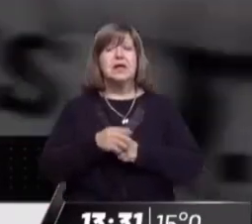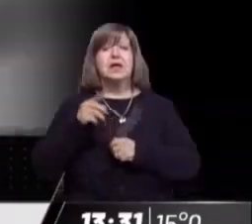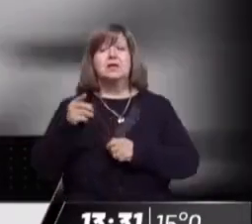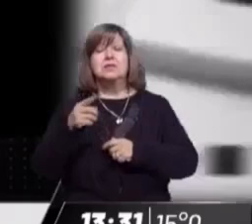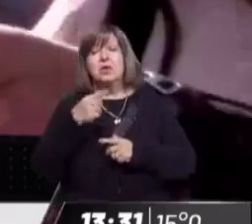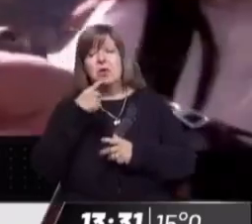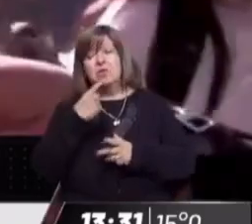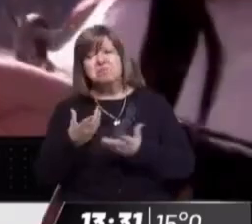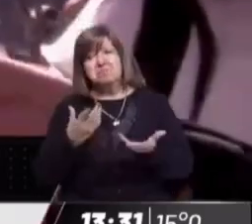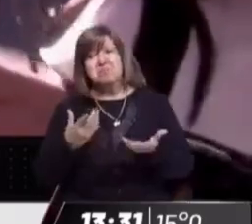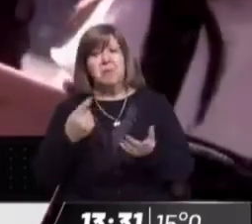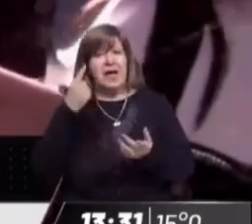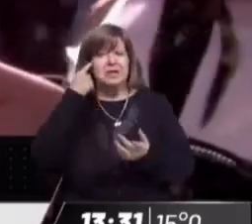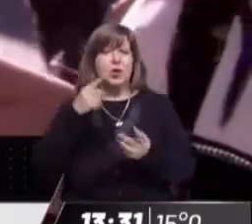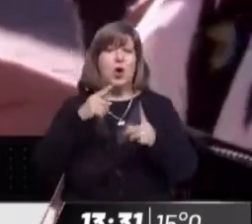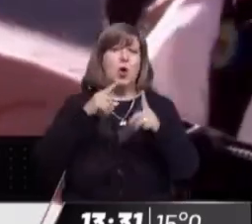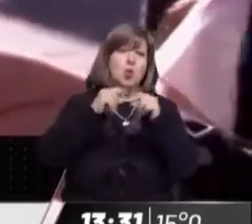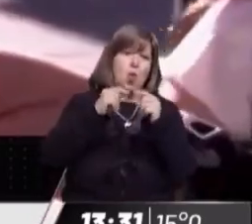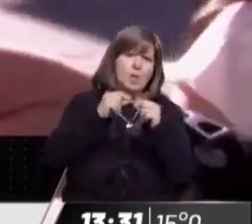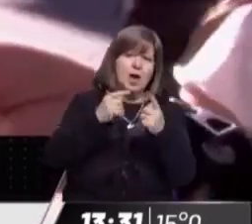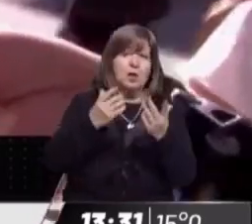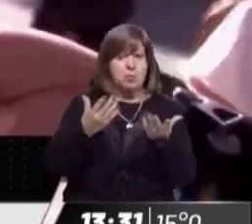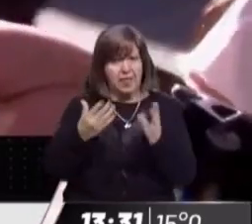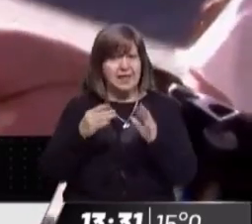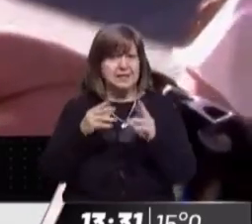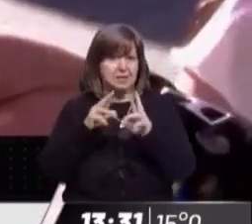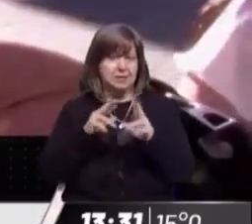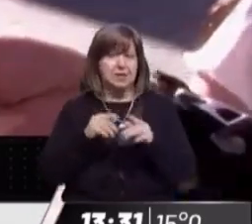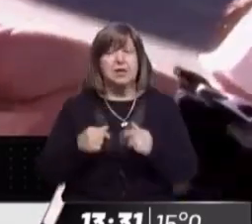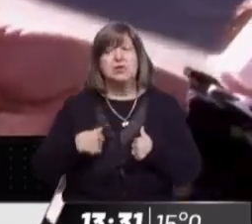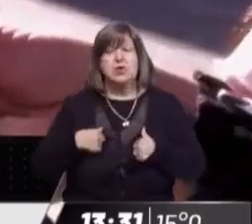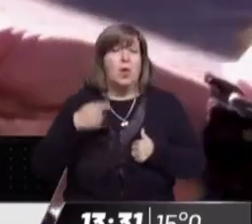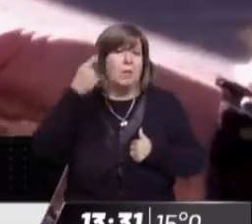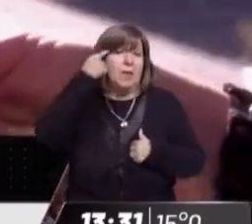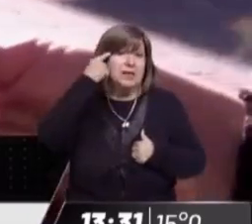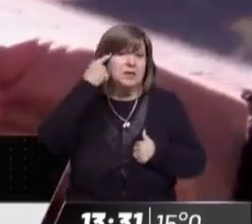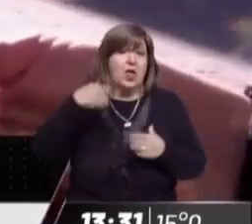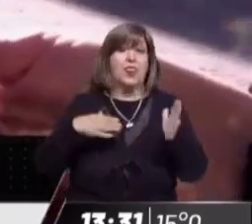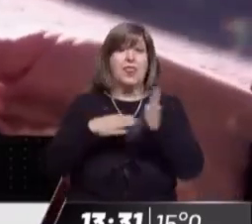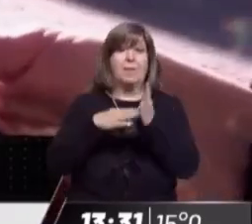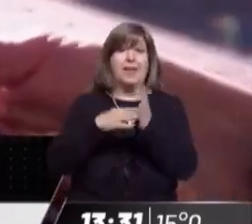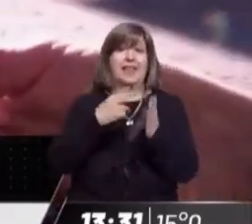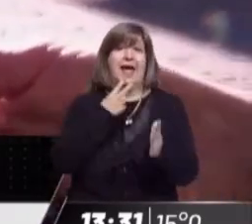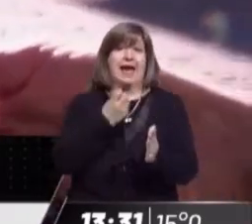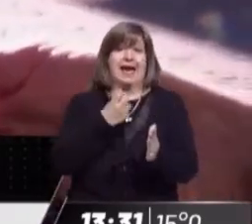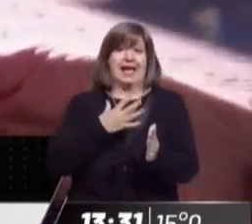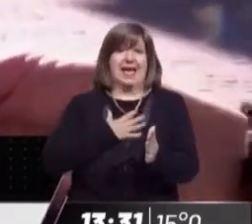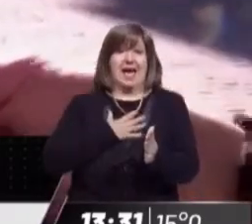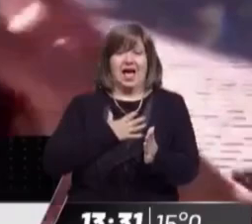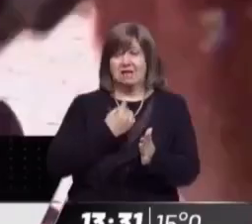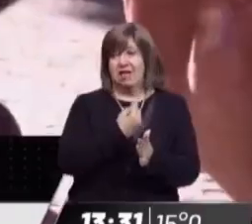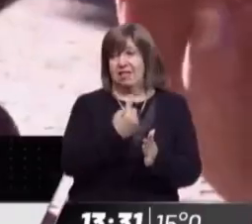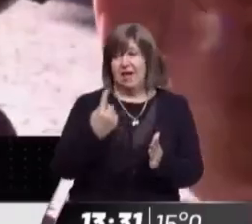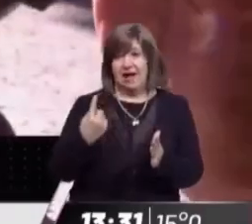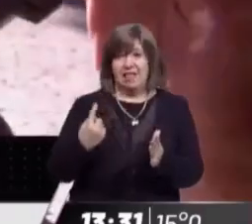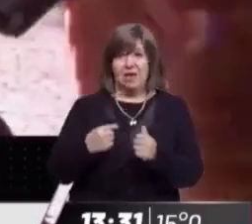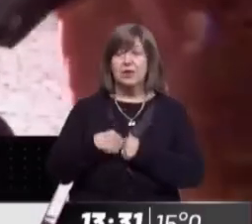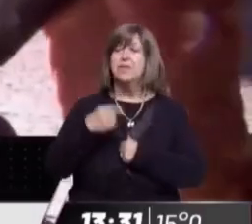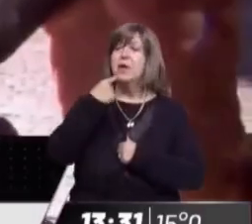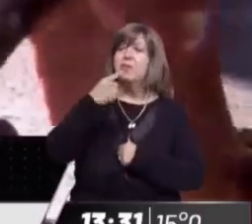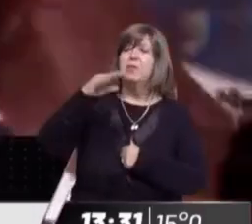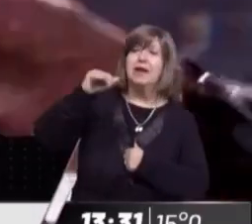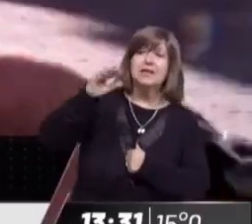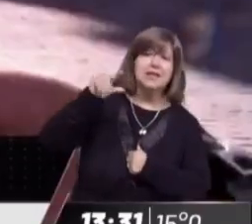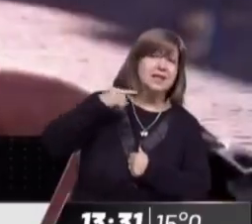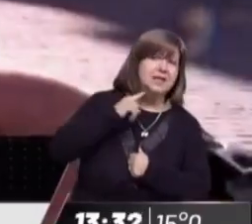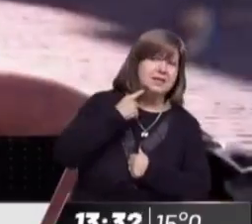buena suerte Yo creo que depende cada uno de las energías eso S creo pero después los números y todo eso martes 13 para vos